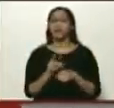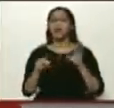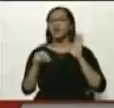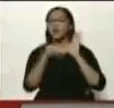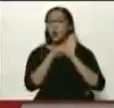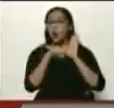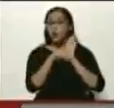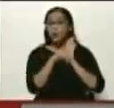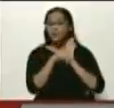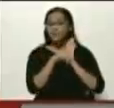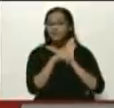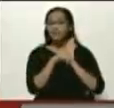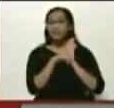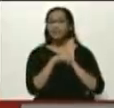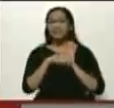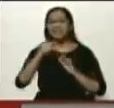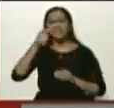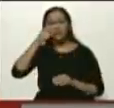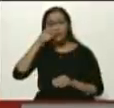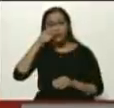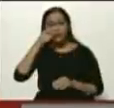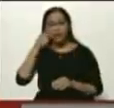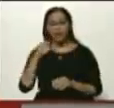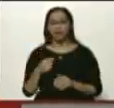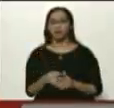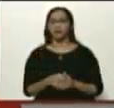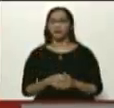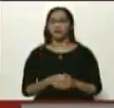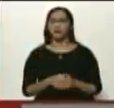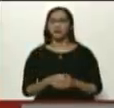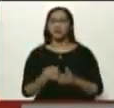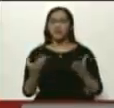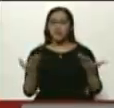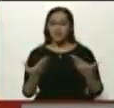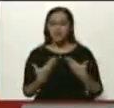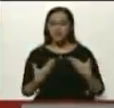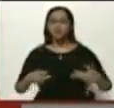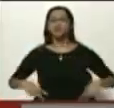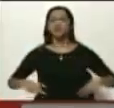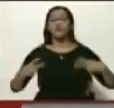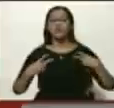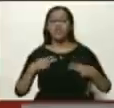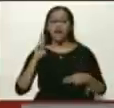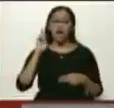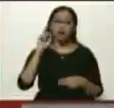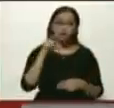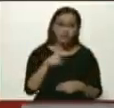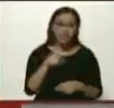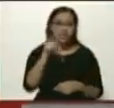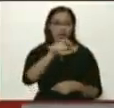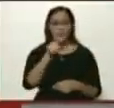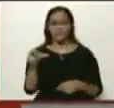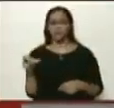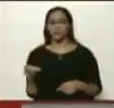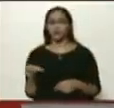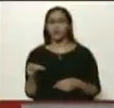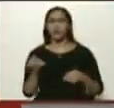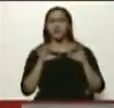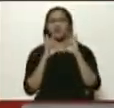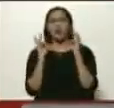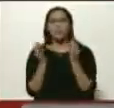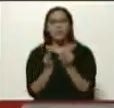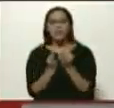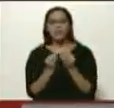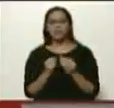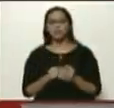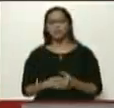de bioseguridad que le garanticen su vida a usted y a los demás, y a su familia, y a la